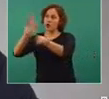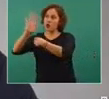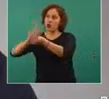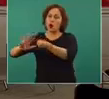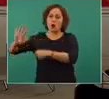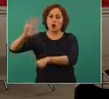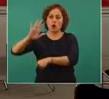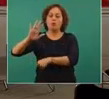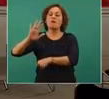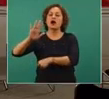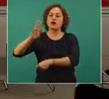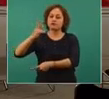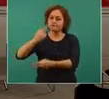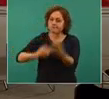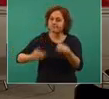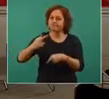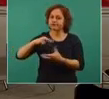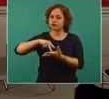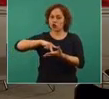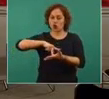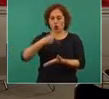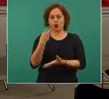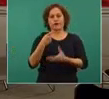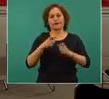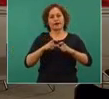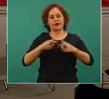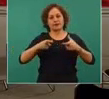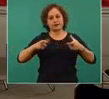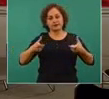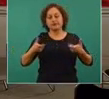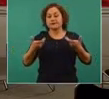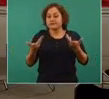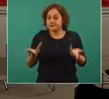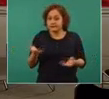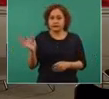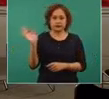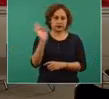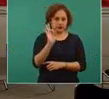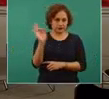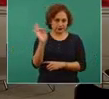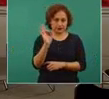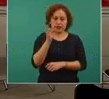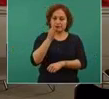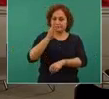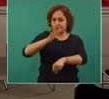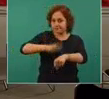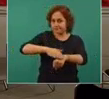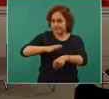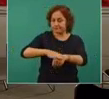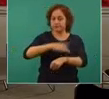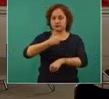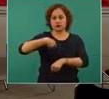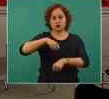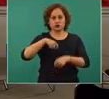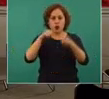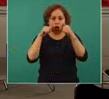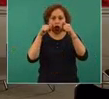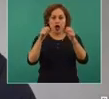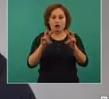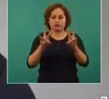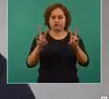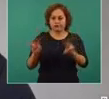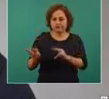nuevamente teniendo un incremento y un resurgimiento de lo que habíamos visto en últimas semanas como un descenso y